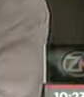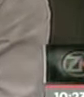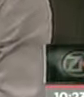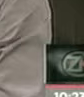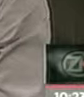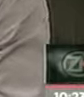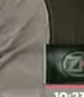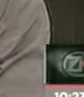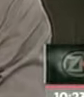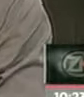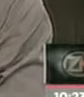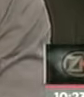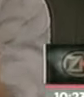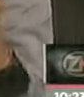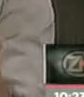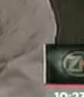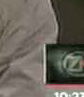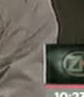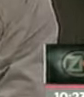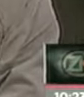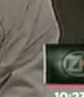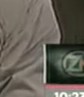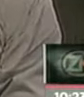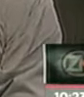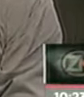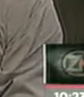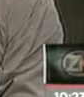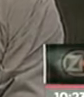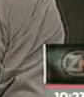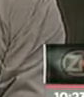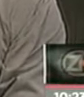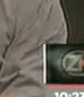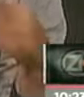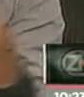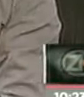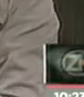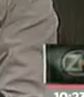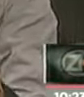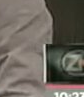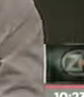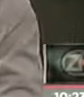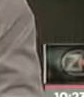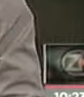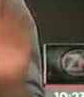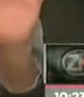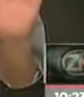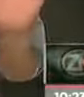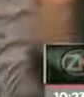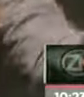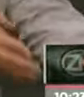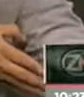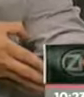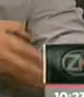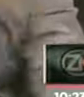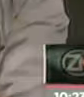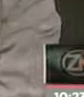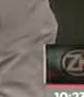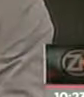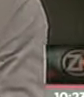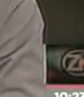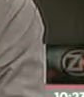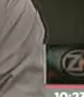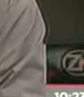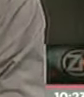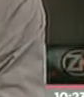las relaciones internacionales. Estamos hablando de aquellas personas que deciden tomarse la sede, supuestamente la agregaduría militar,